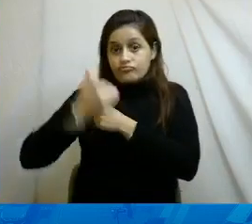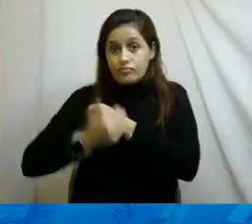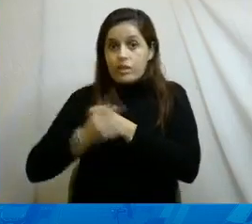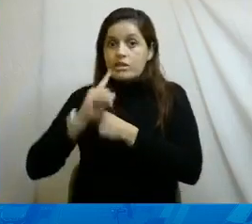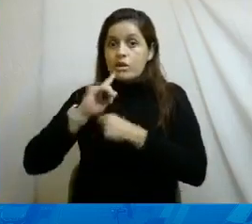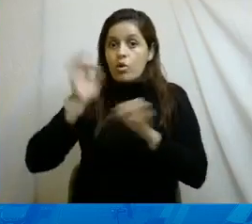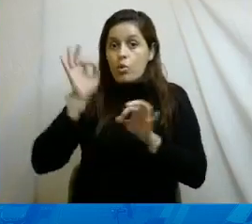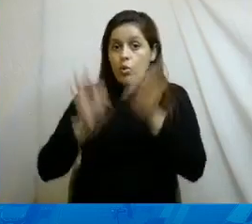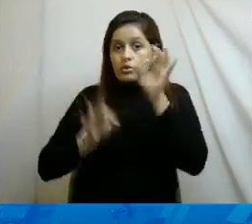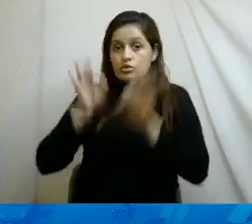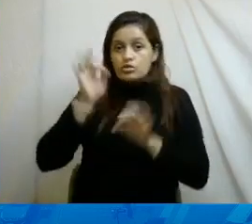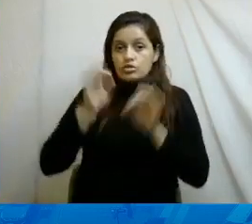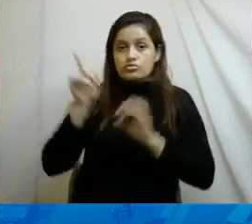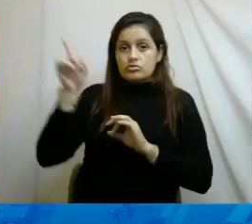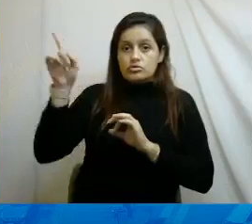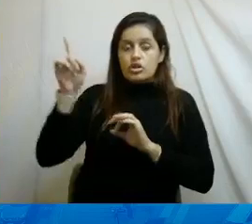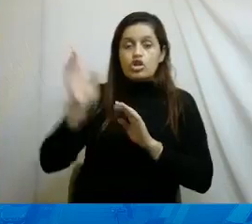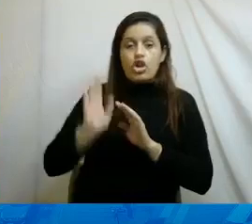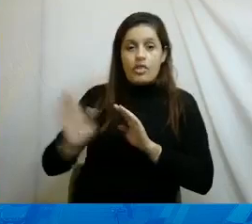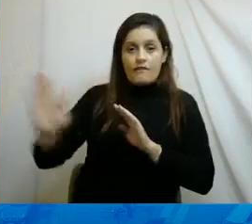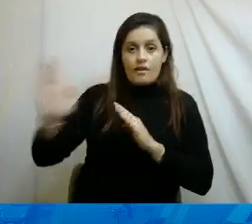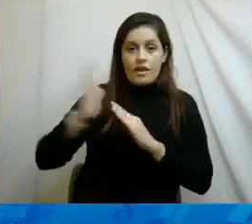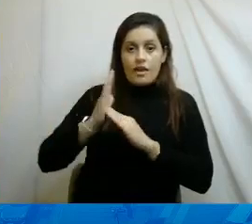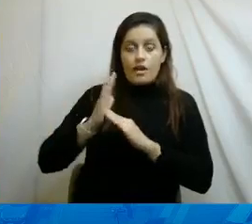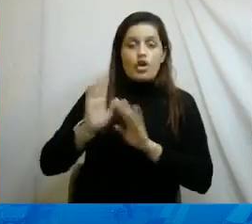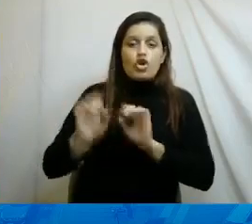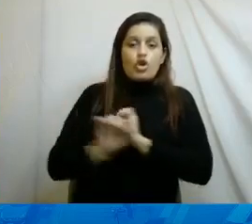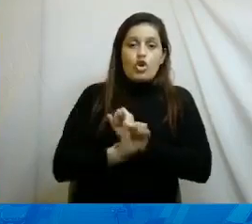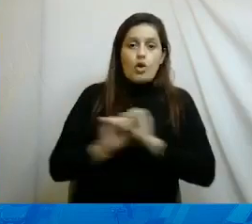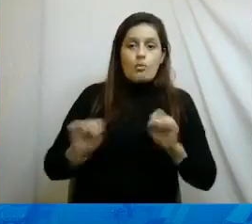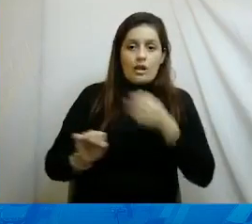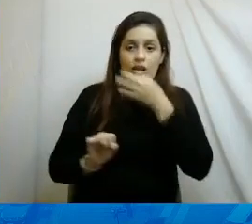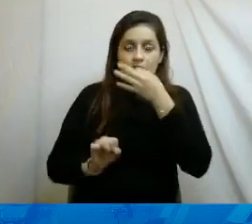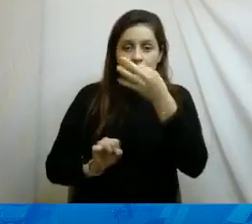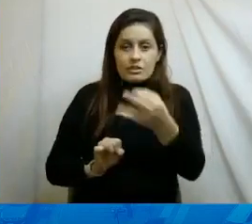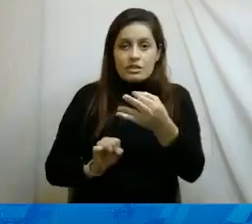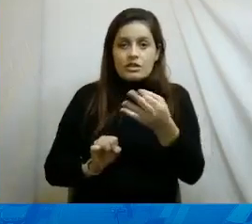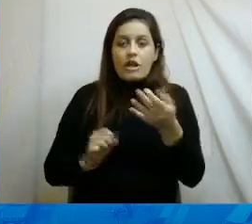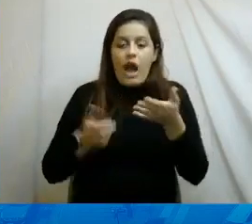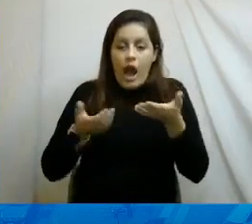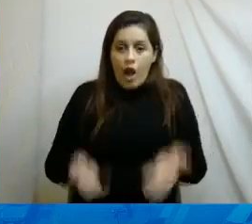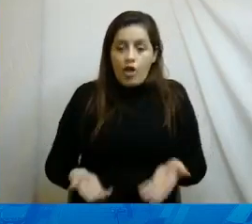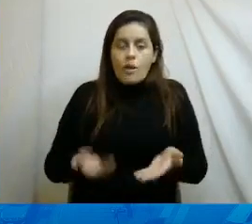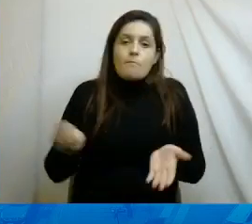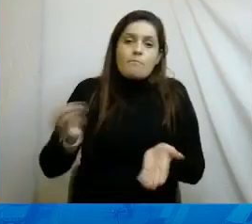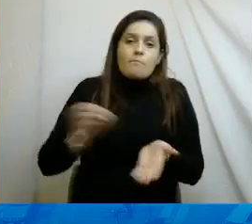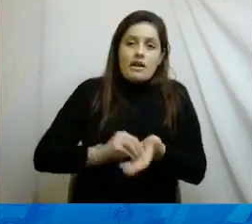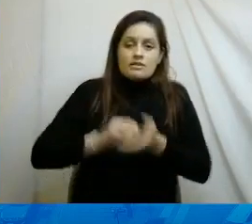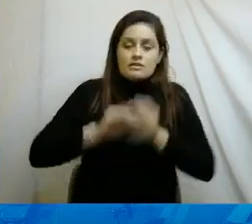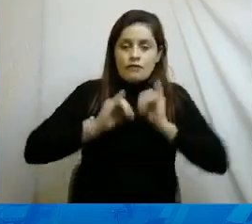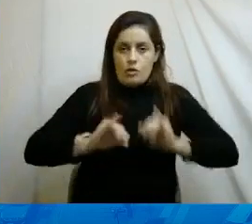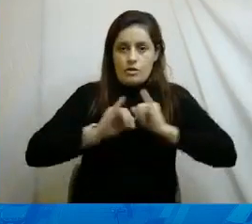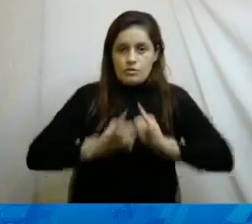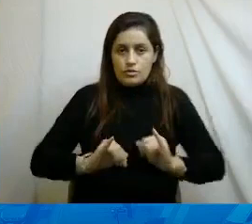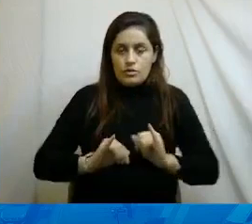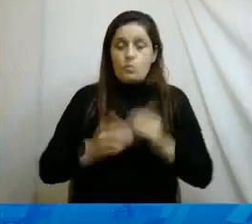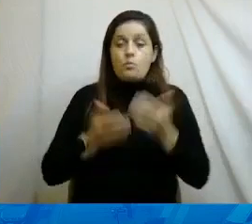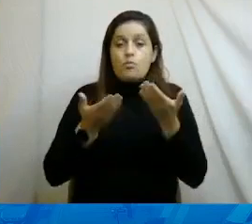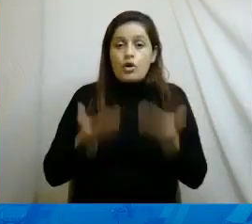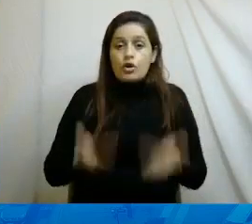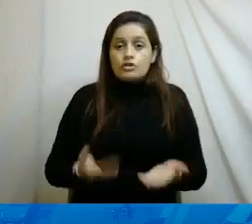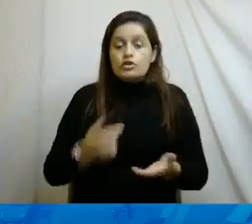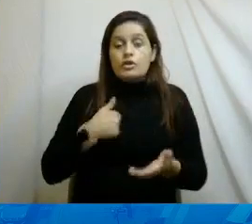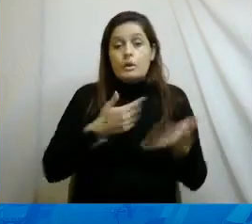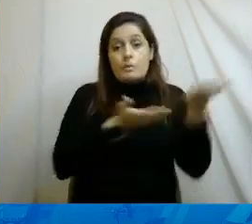de Melipilla a favor de ambos estudiantes, no podemos en este momento entregar más detalles sobre lo sucedido. Es por esto que